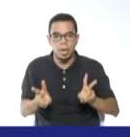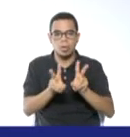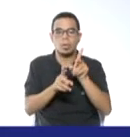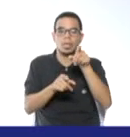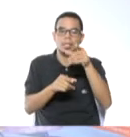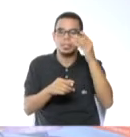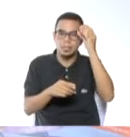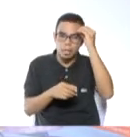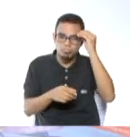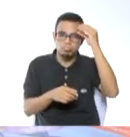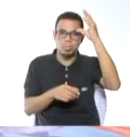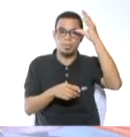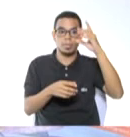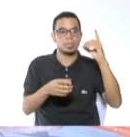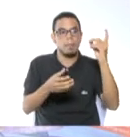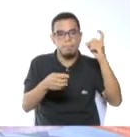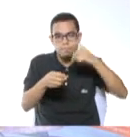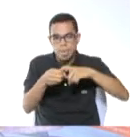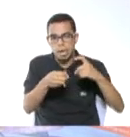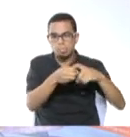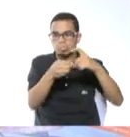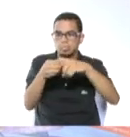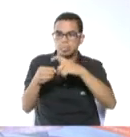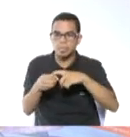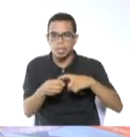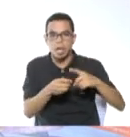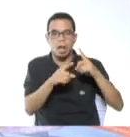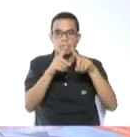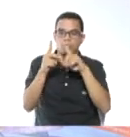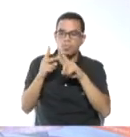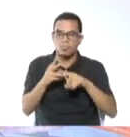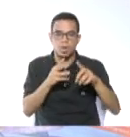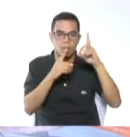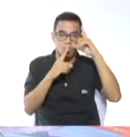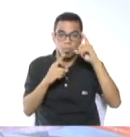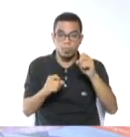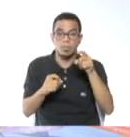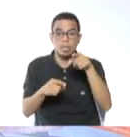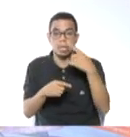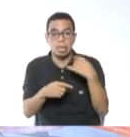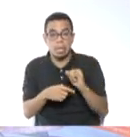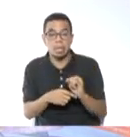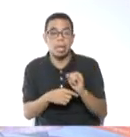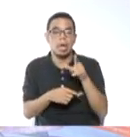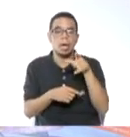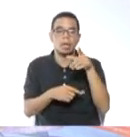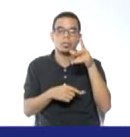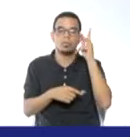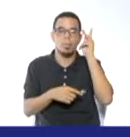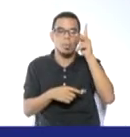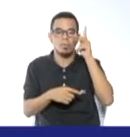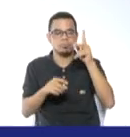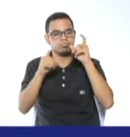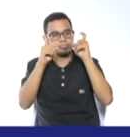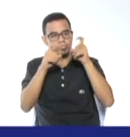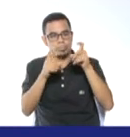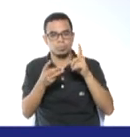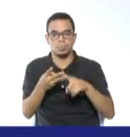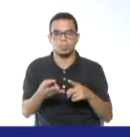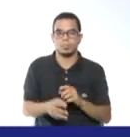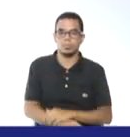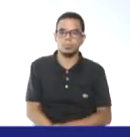las familias para involucrarlos en cada una de las especialidades ocupacionales que puedan ser esos maestros formadores e instructores.